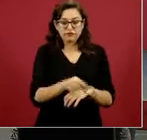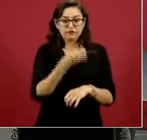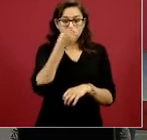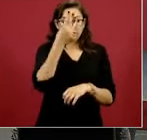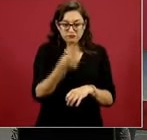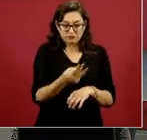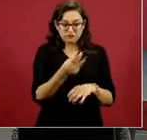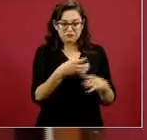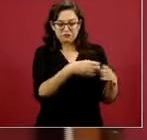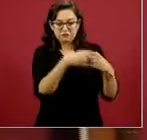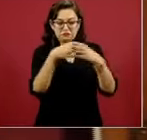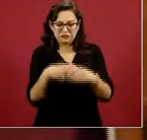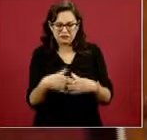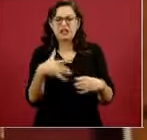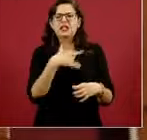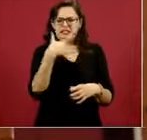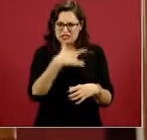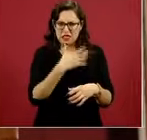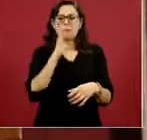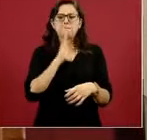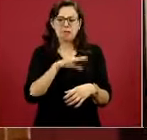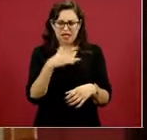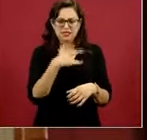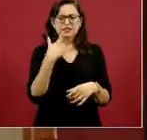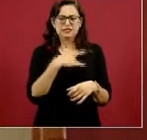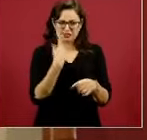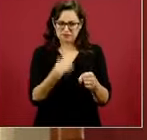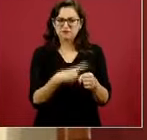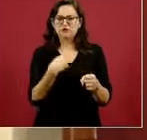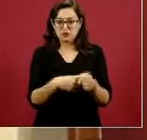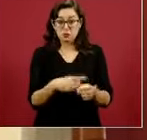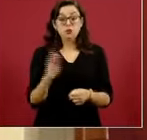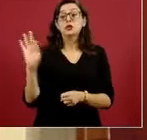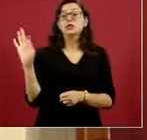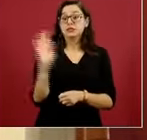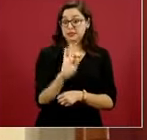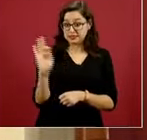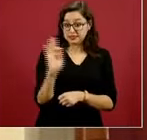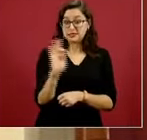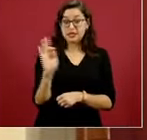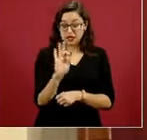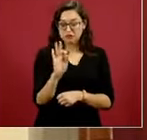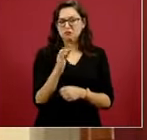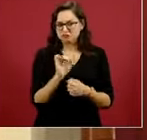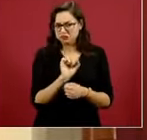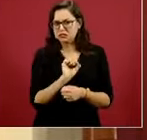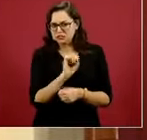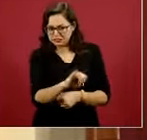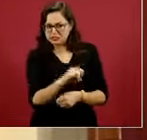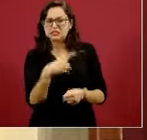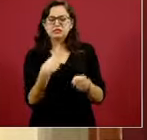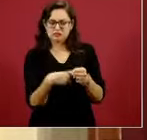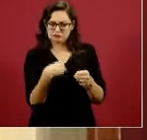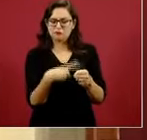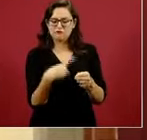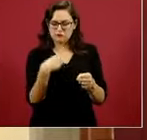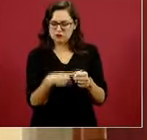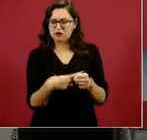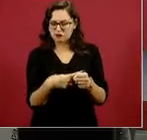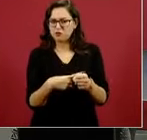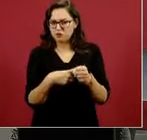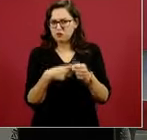176.683, son individuos que presentaron el cuadro, son cuadros sospechosos, cumplieron con los criterios para definir el caso